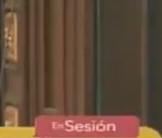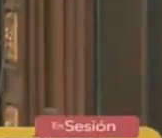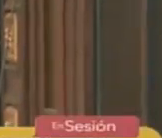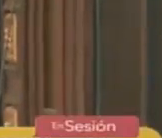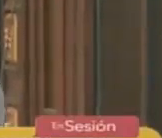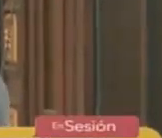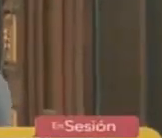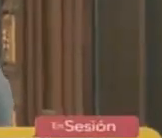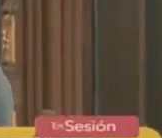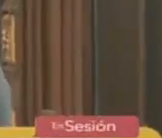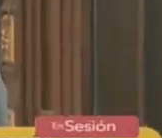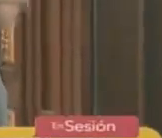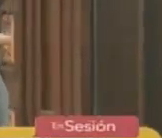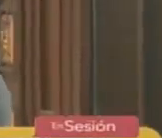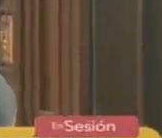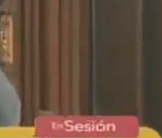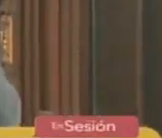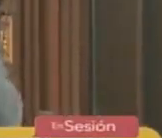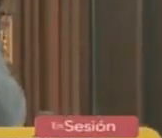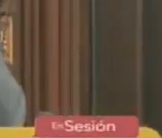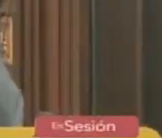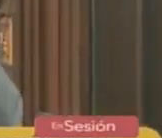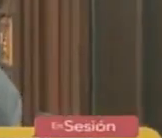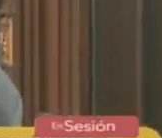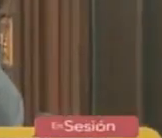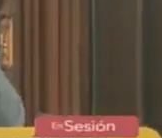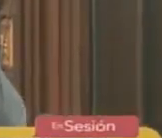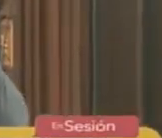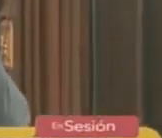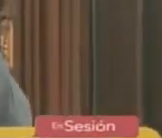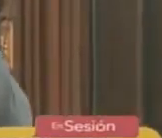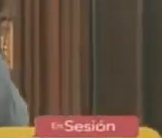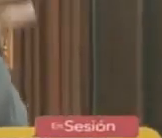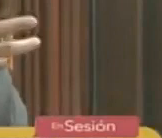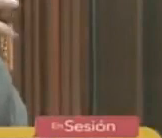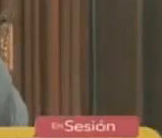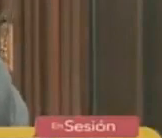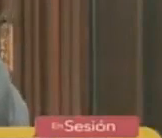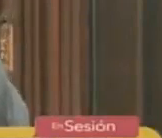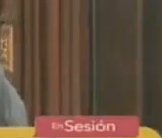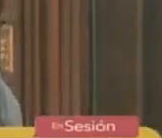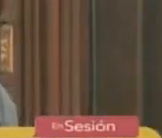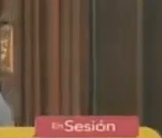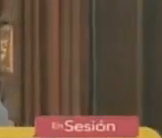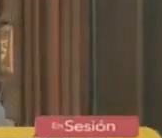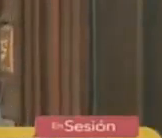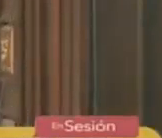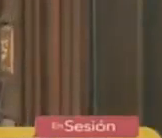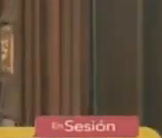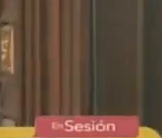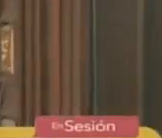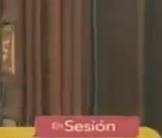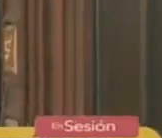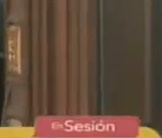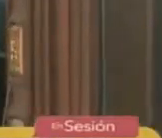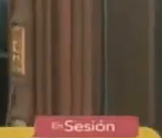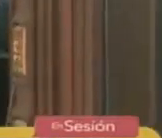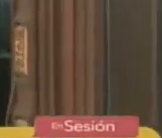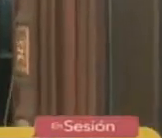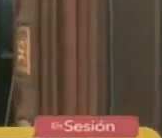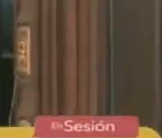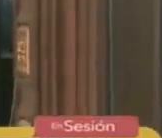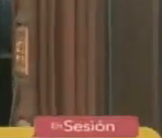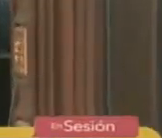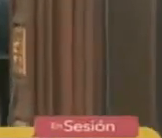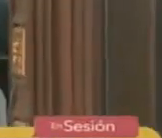Guerra de Independencia, posterior a la Guerra de Carabobo, nuevamente se le da las consideraciones para tener una Guardia